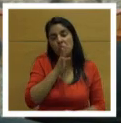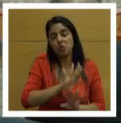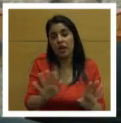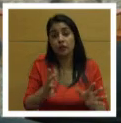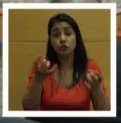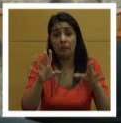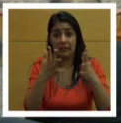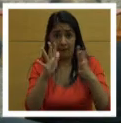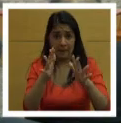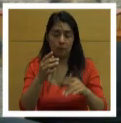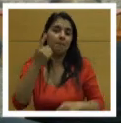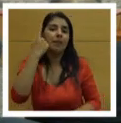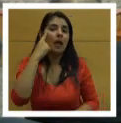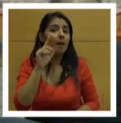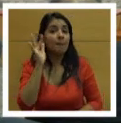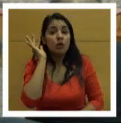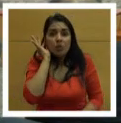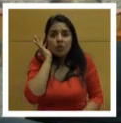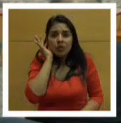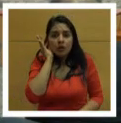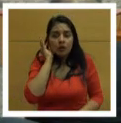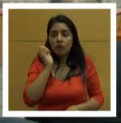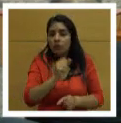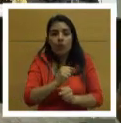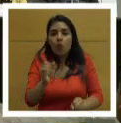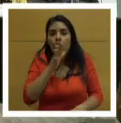Pero difícilmente la mujer podía utilizar sus manos.